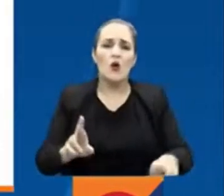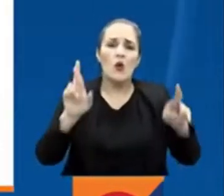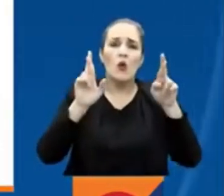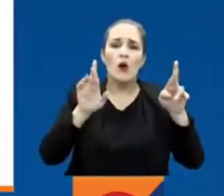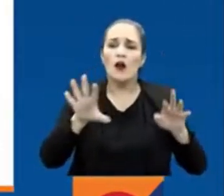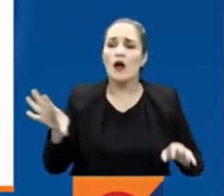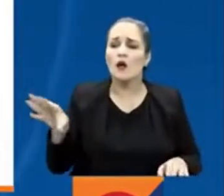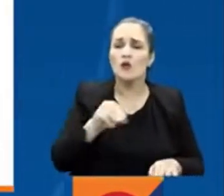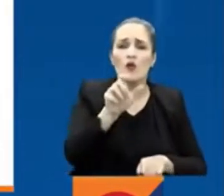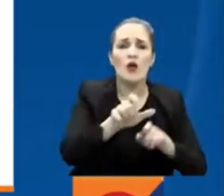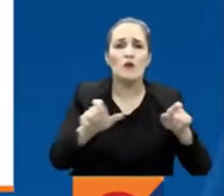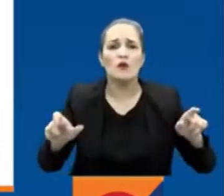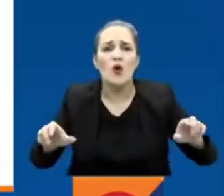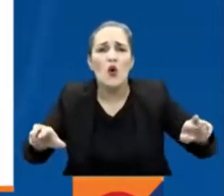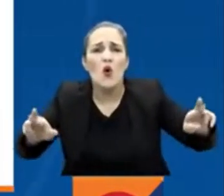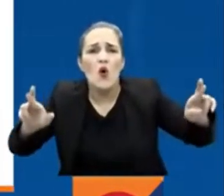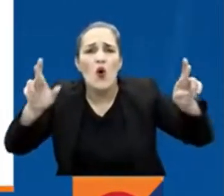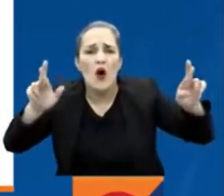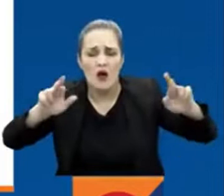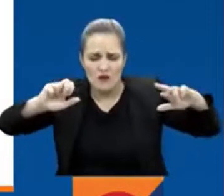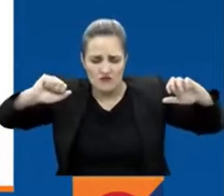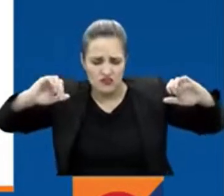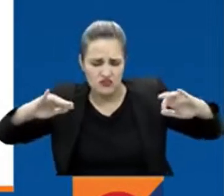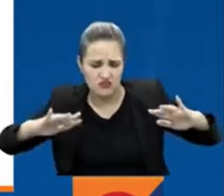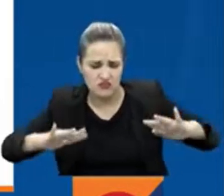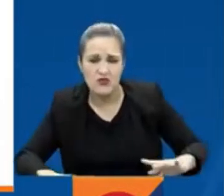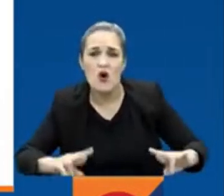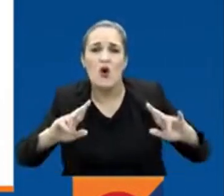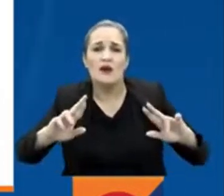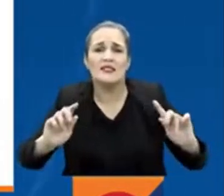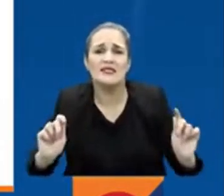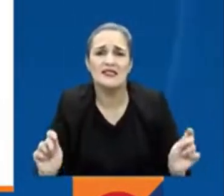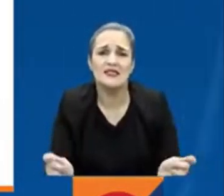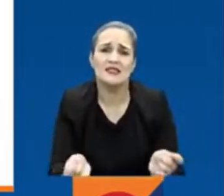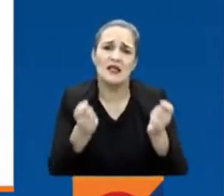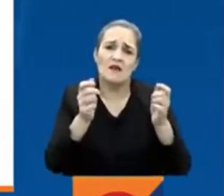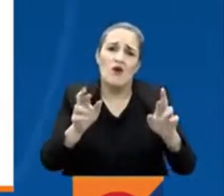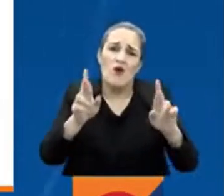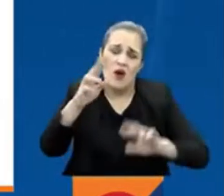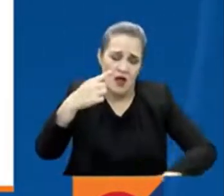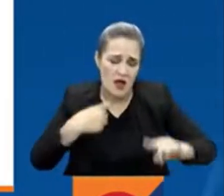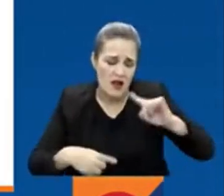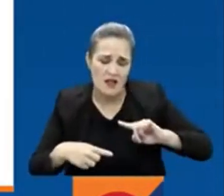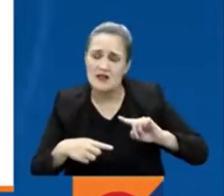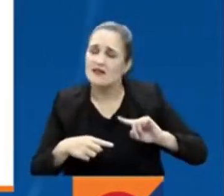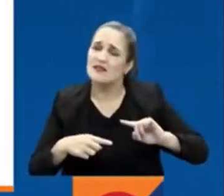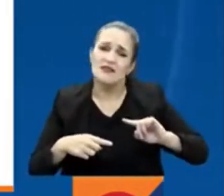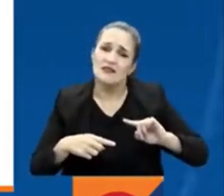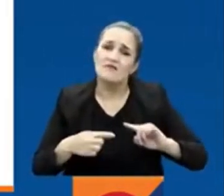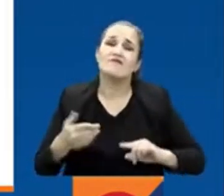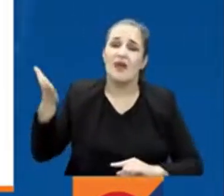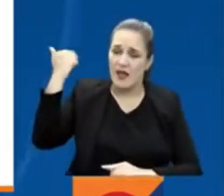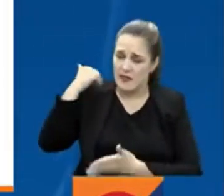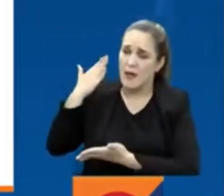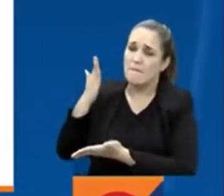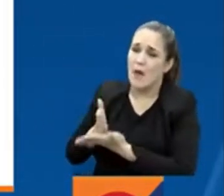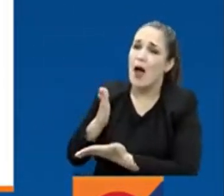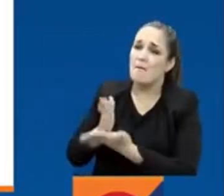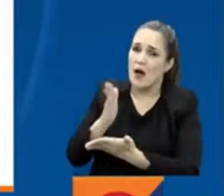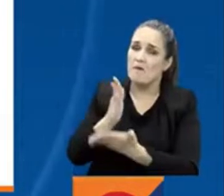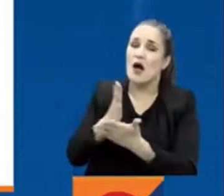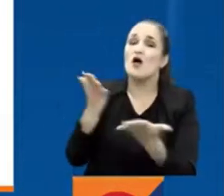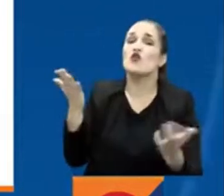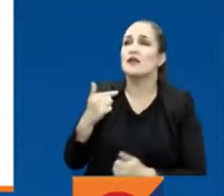las personas afectadas por el derrumbe de la Plaza del Espinal puedan salir airosas de sus heridas. Esto ya había sucedido antes en